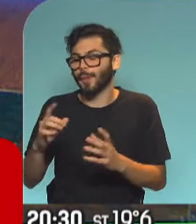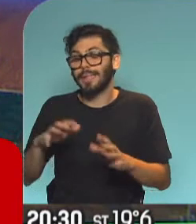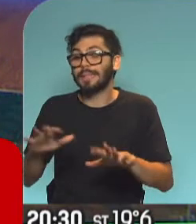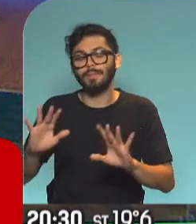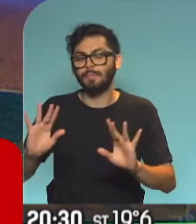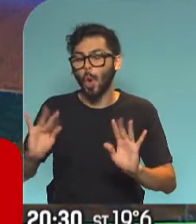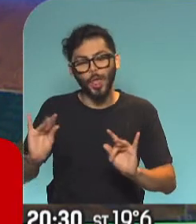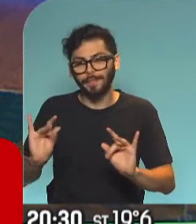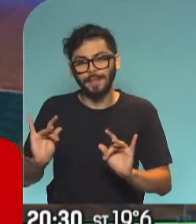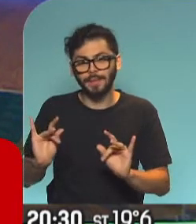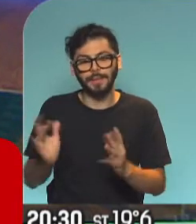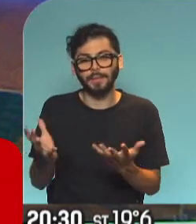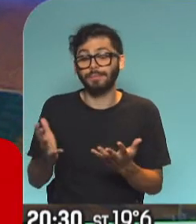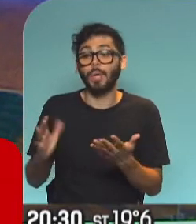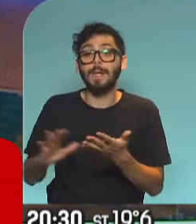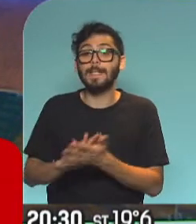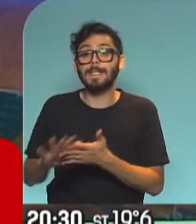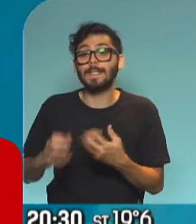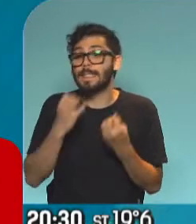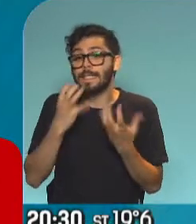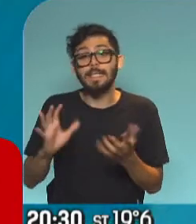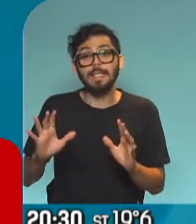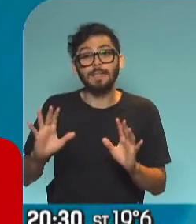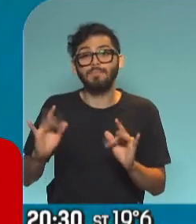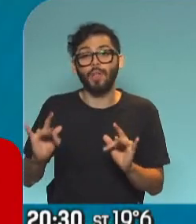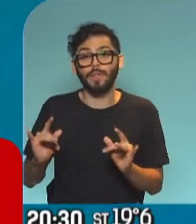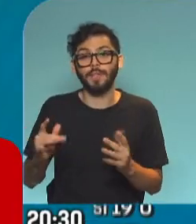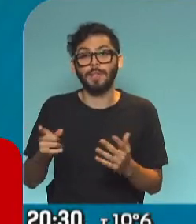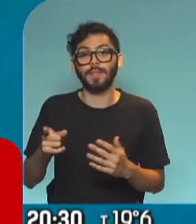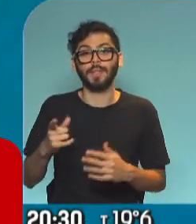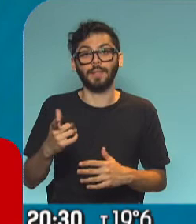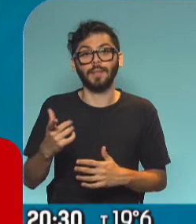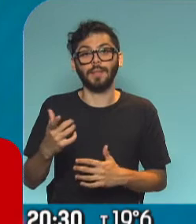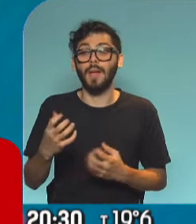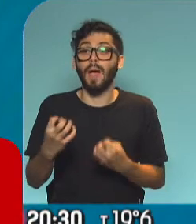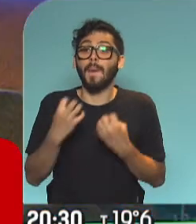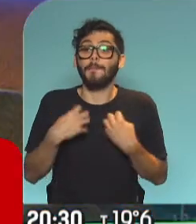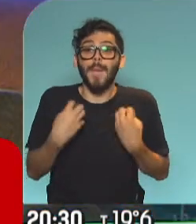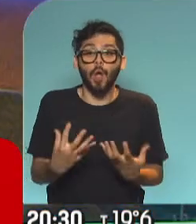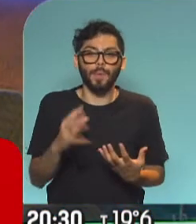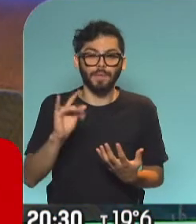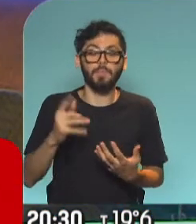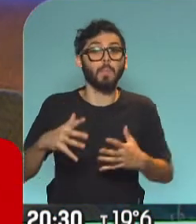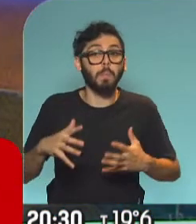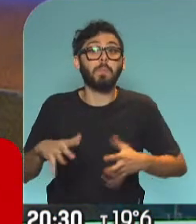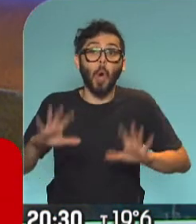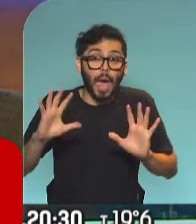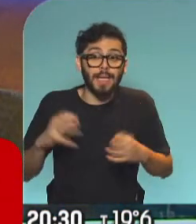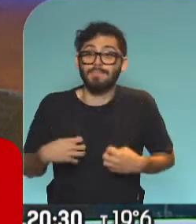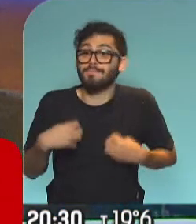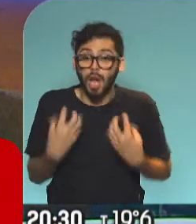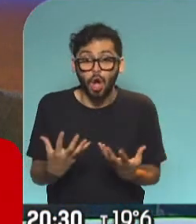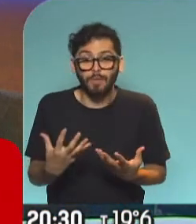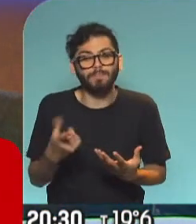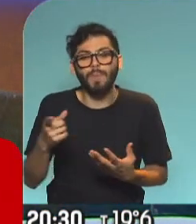complicados de resolver y es muy difícil de recuperar. Pueden llegar a recuperarse,